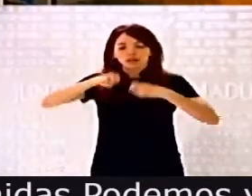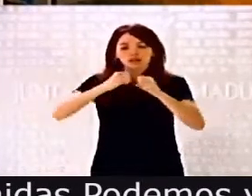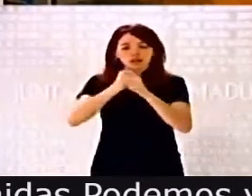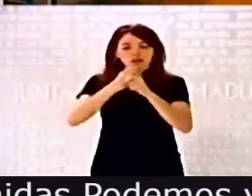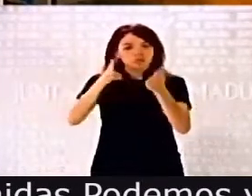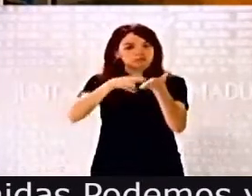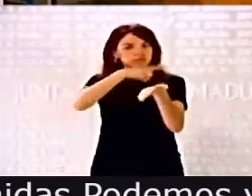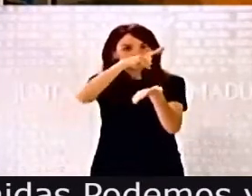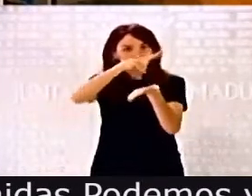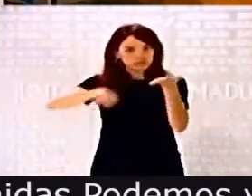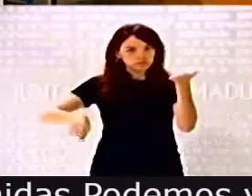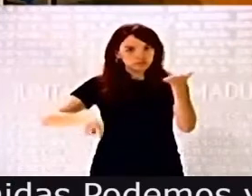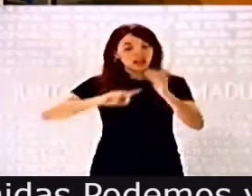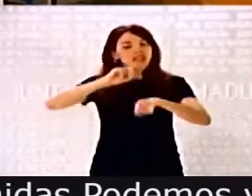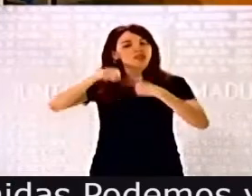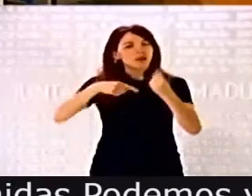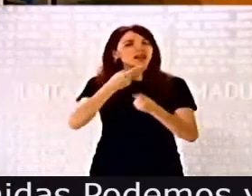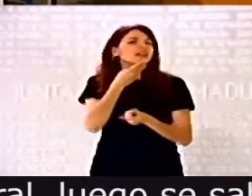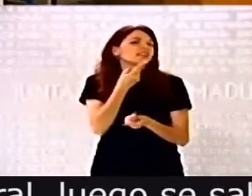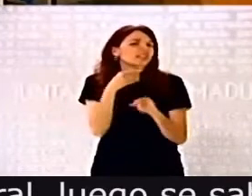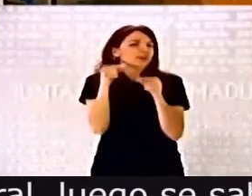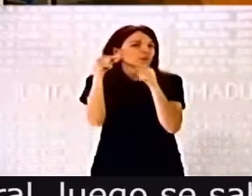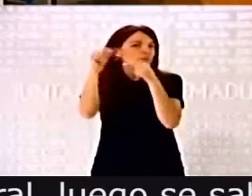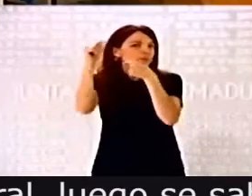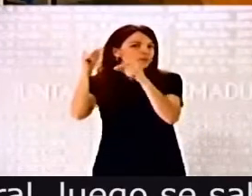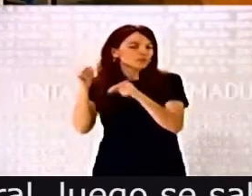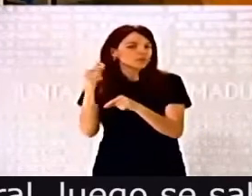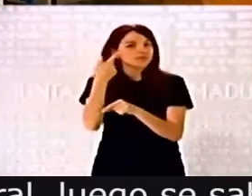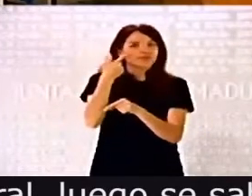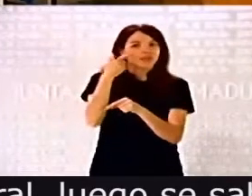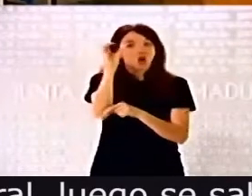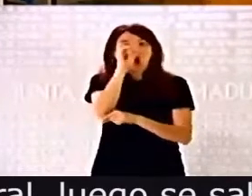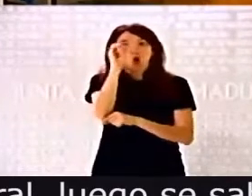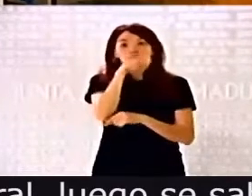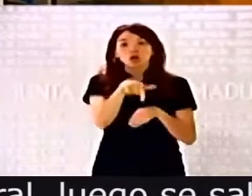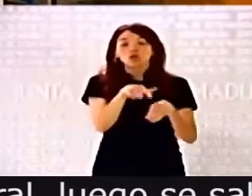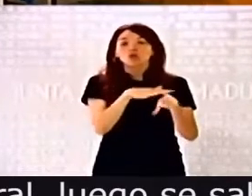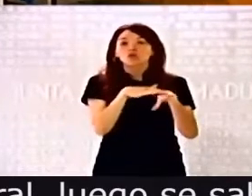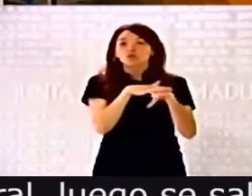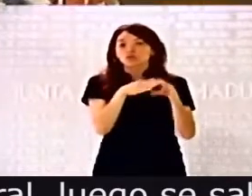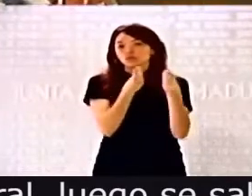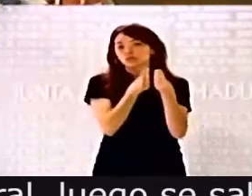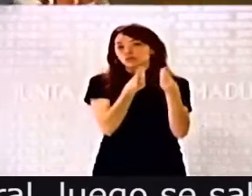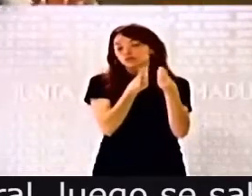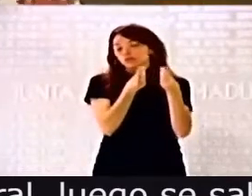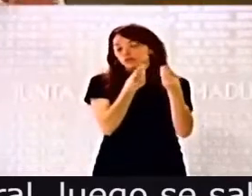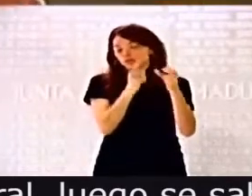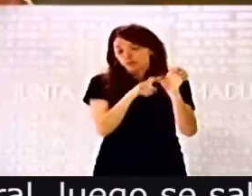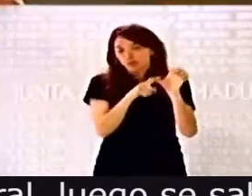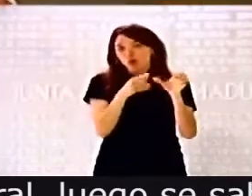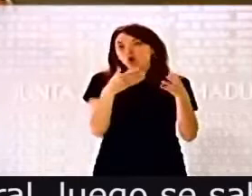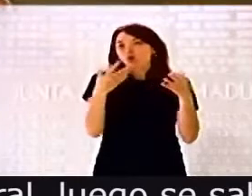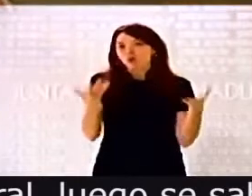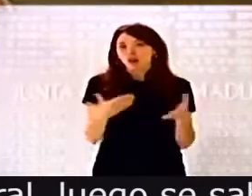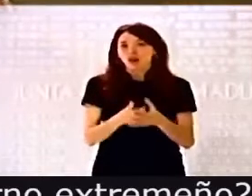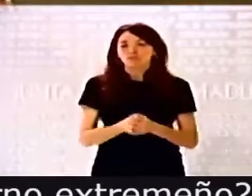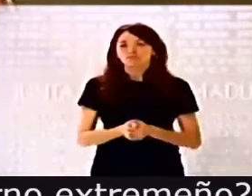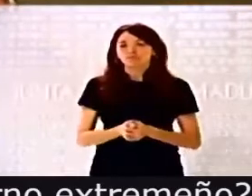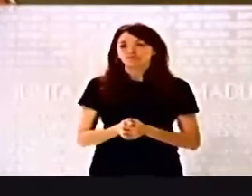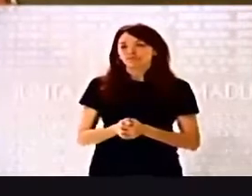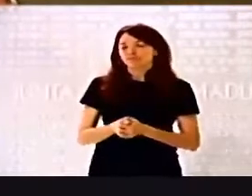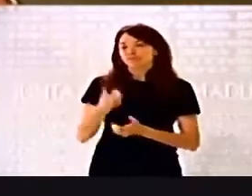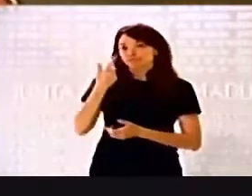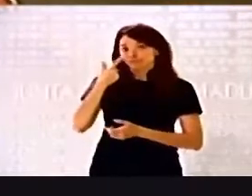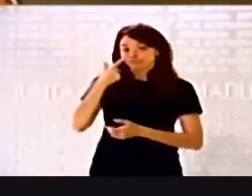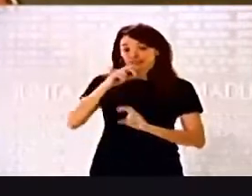hubo matices. ¿Cuál es la postura del Gobierno extremeño? Bueno, pues Fabián, desde luego la